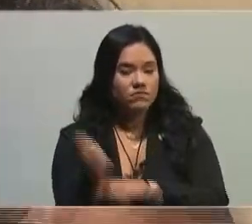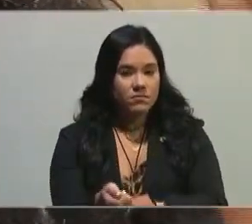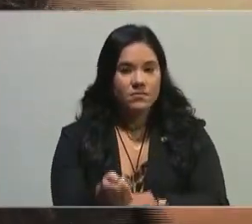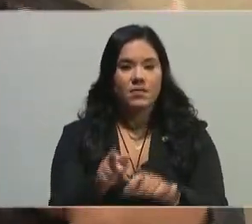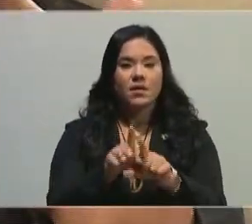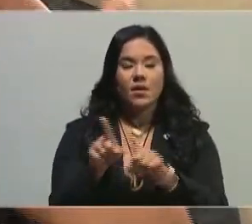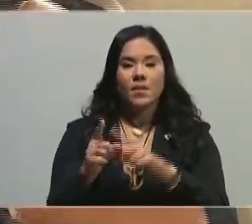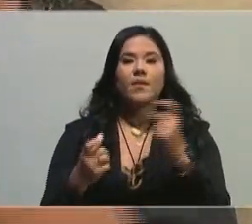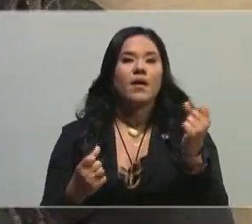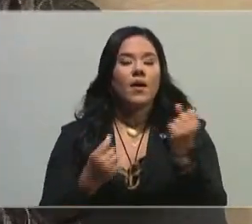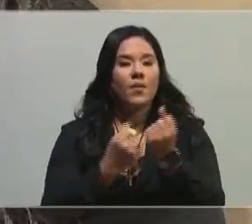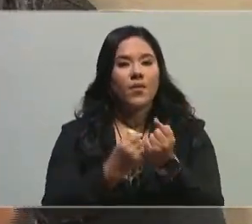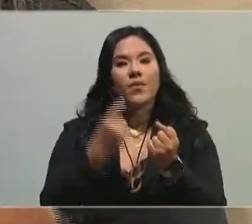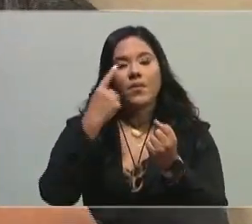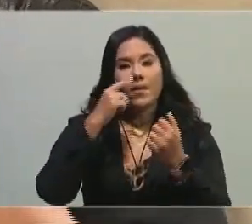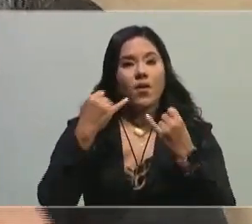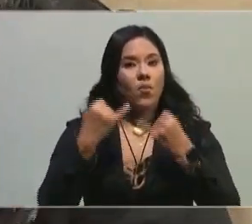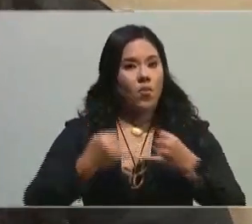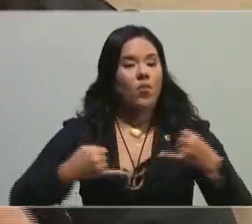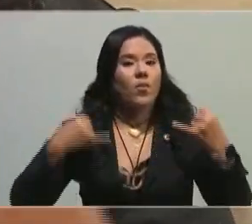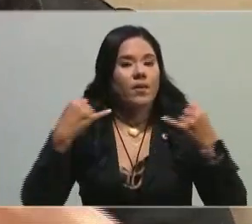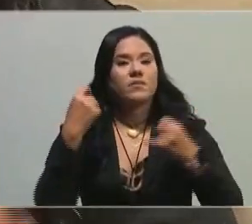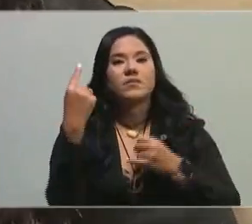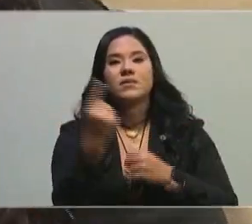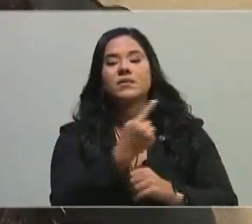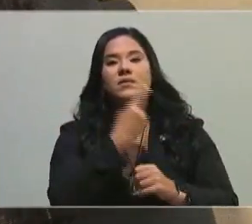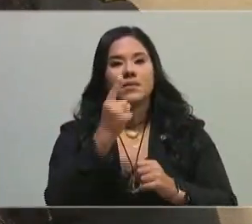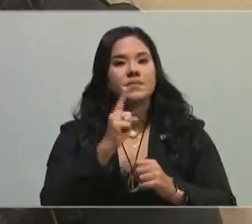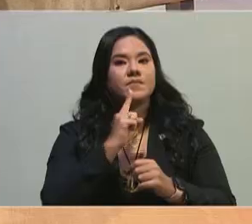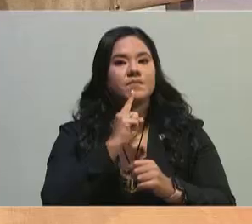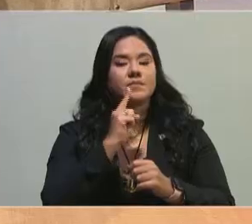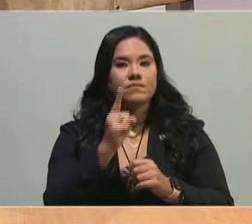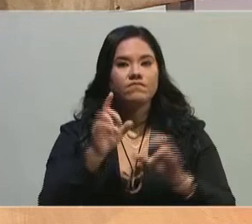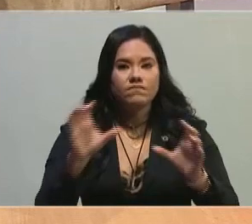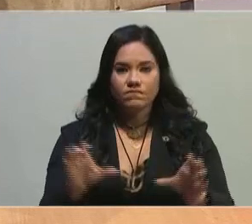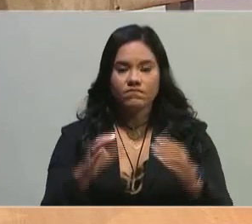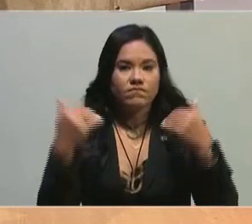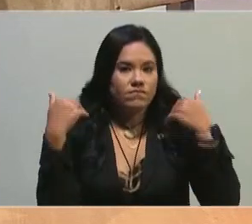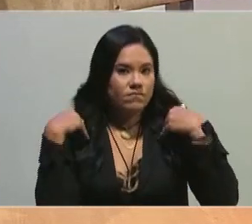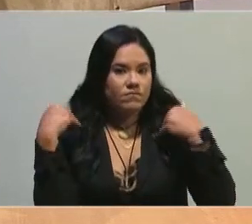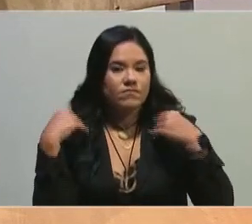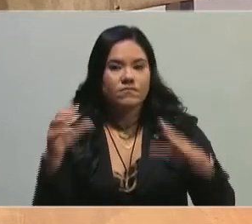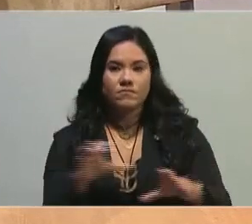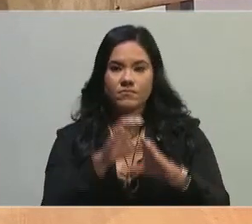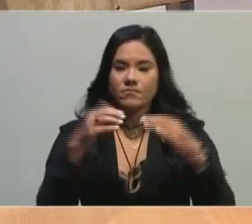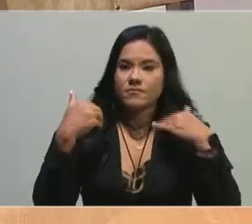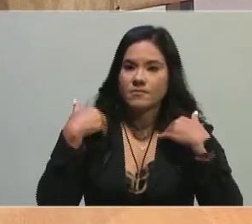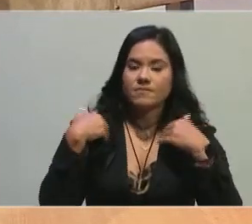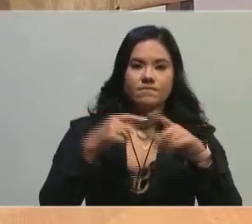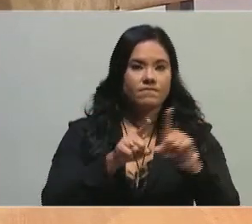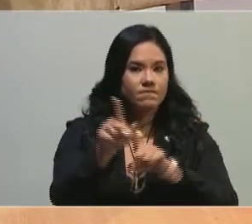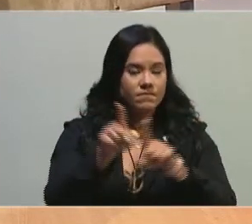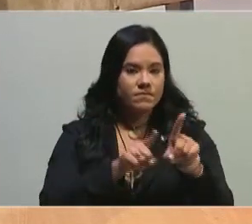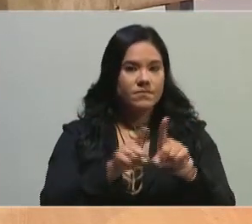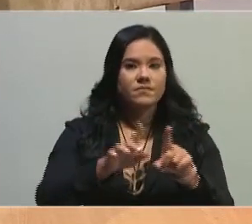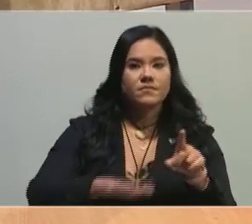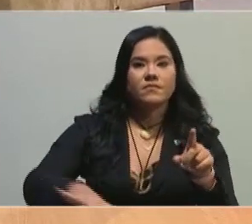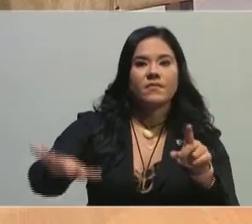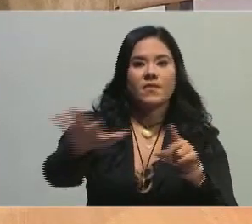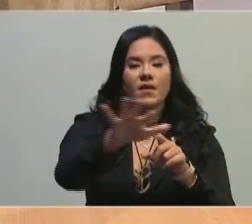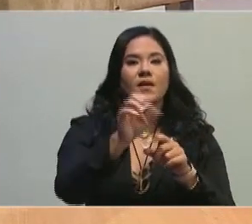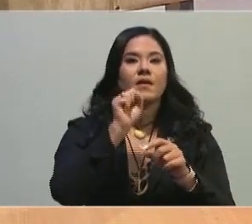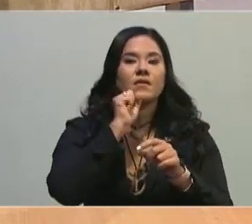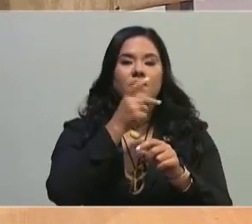importantísima para que la juventud siempre esté eh ejercitándose Y estando en un sano